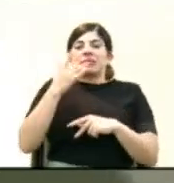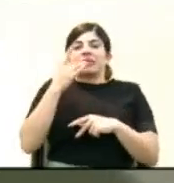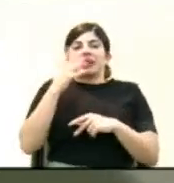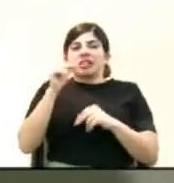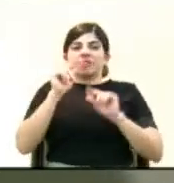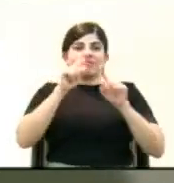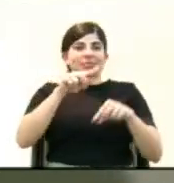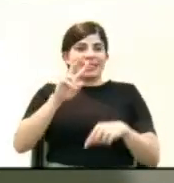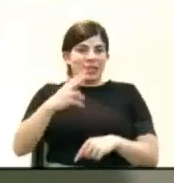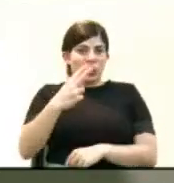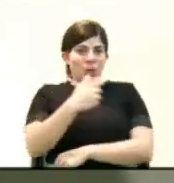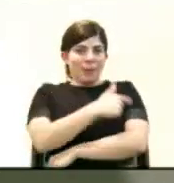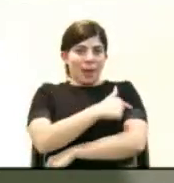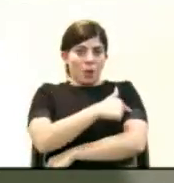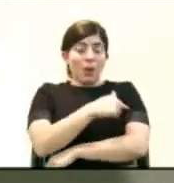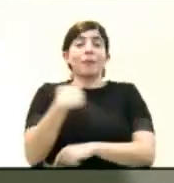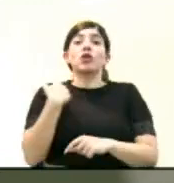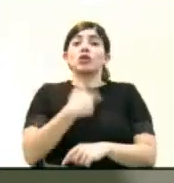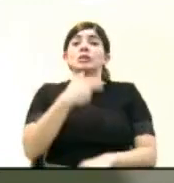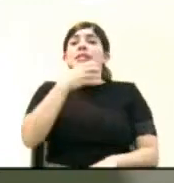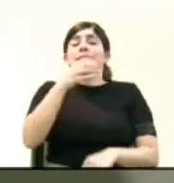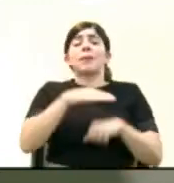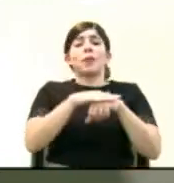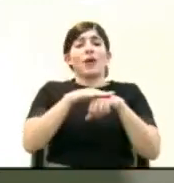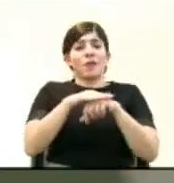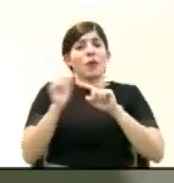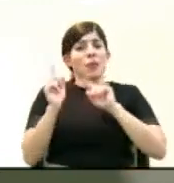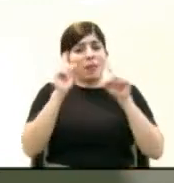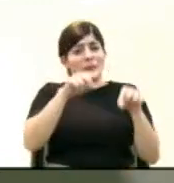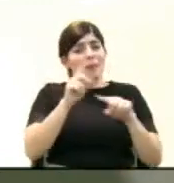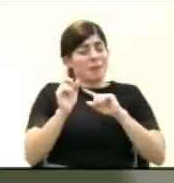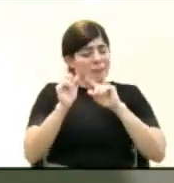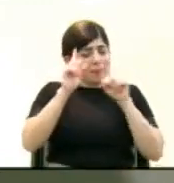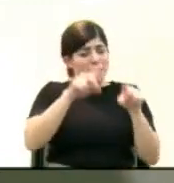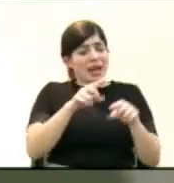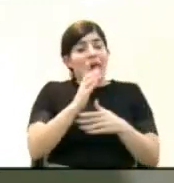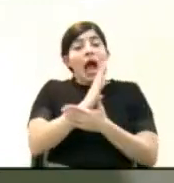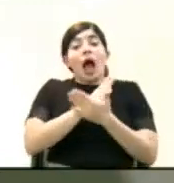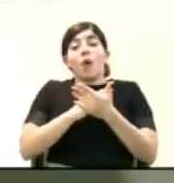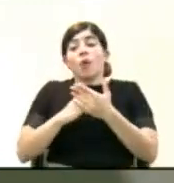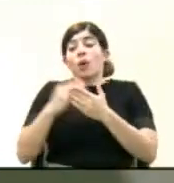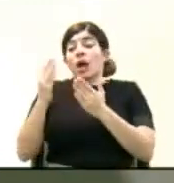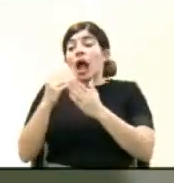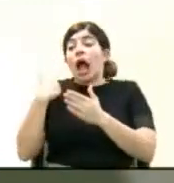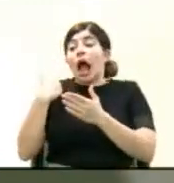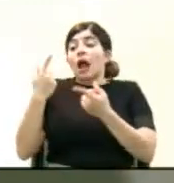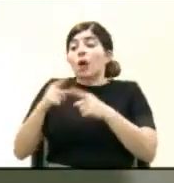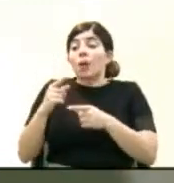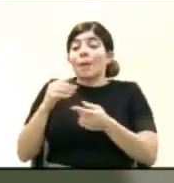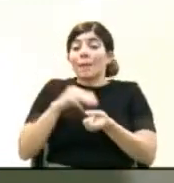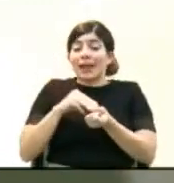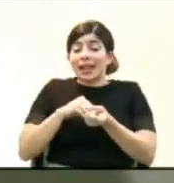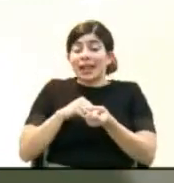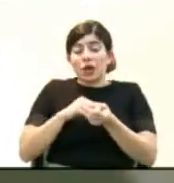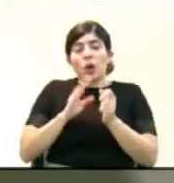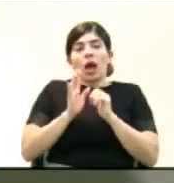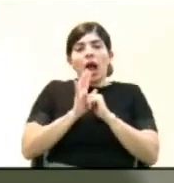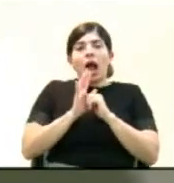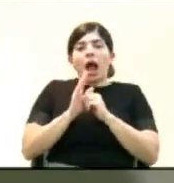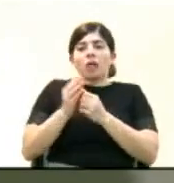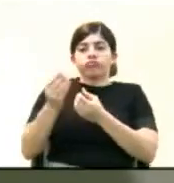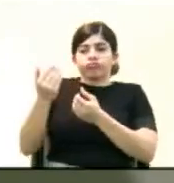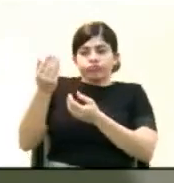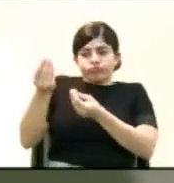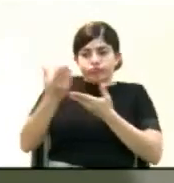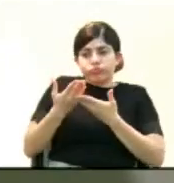segunda dosis, y la recomendación es, por favor, acudan a menos que tengan una contraindicación médica específica para no